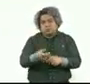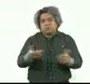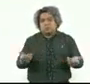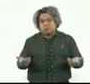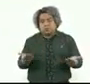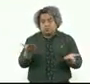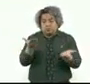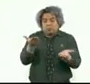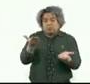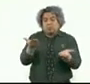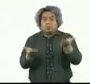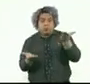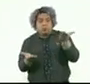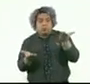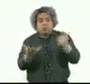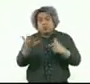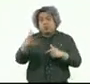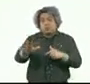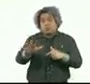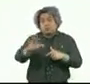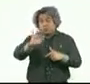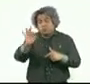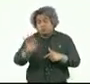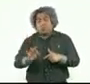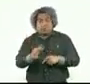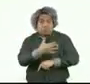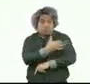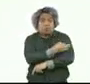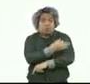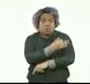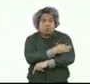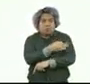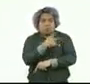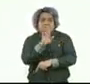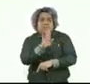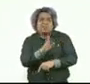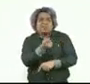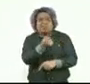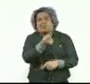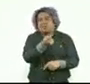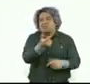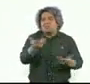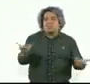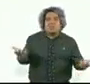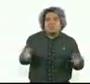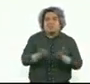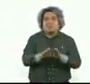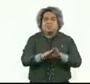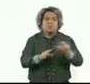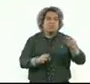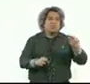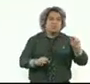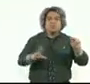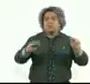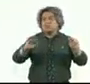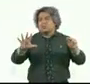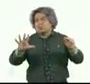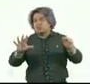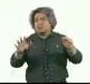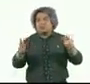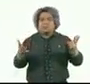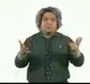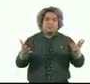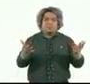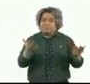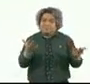10% adicional de vacunación, que puede ser pequeño si para algunas personas piensan 85% a 95%, ¿qué diferencia puede hacer? Cuando tú